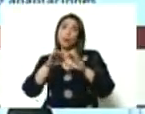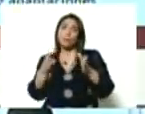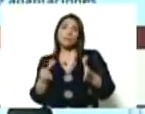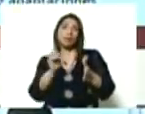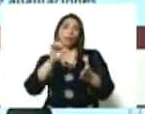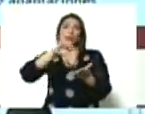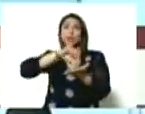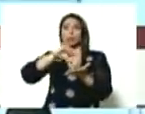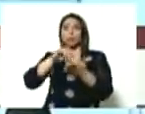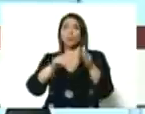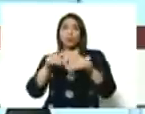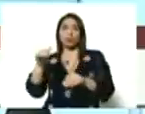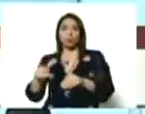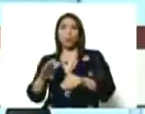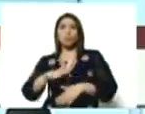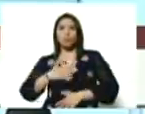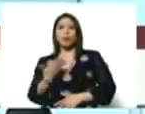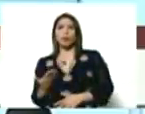votación.